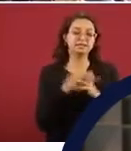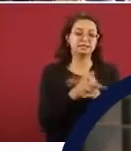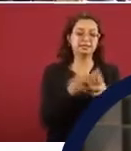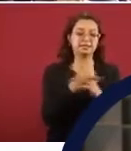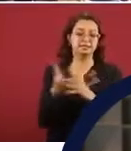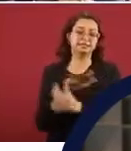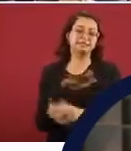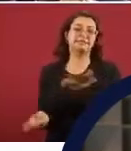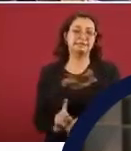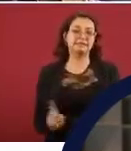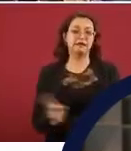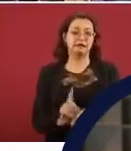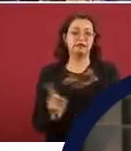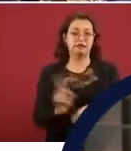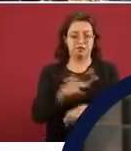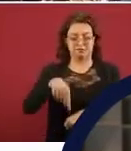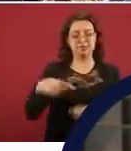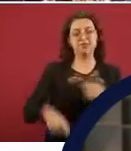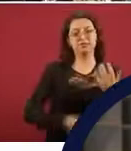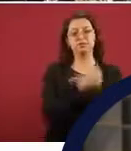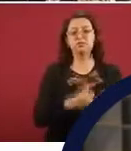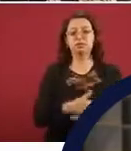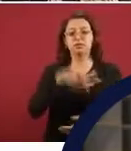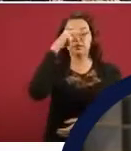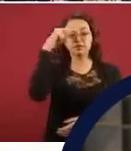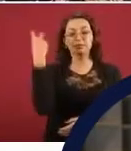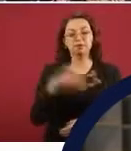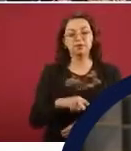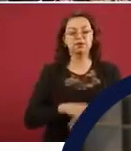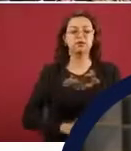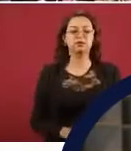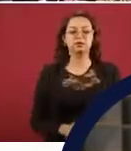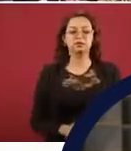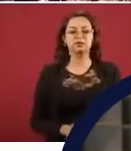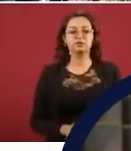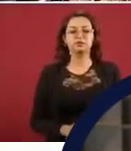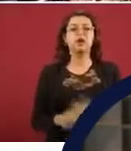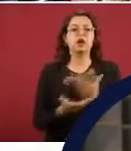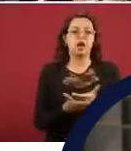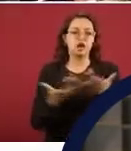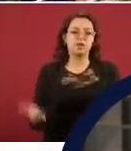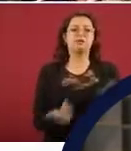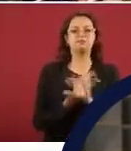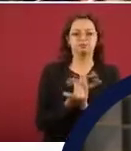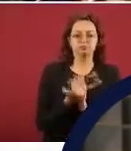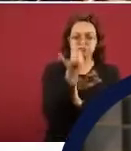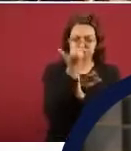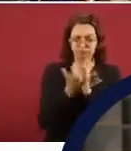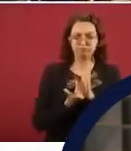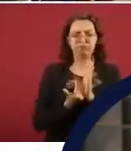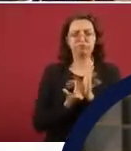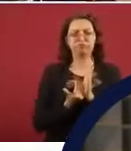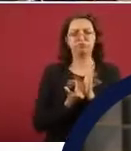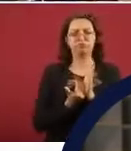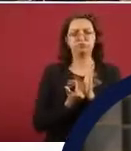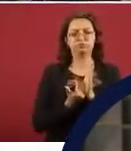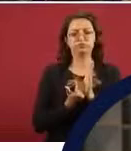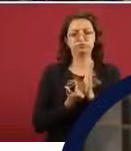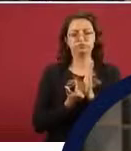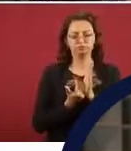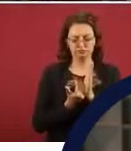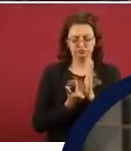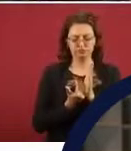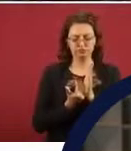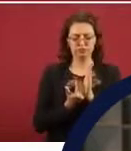hay contradicciones de alguna manera. En la cuestión del combate a la corrupción, que también se está combatiendo a